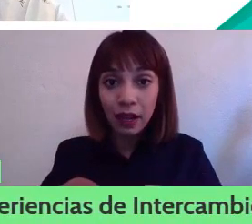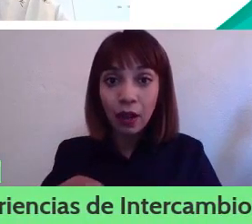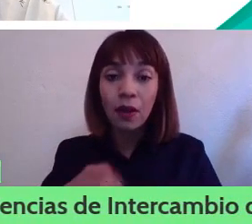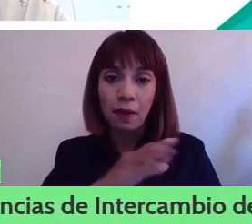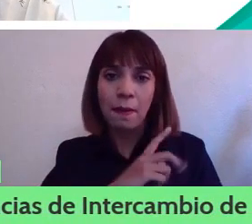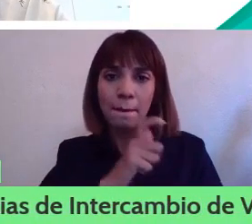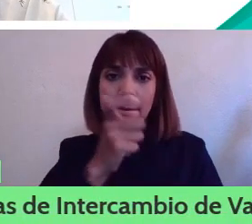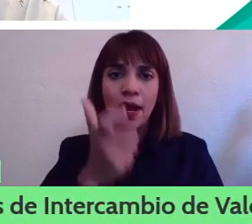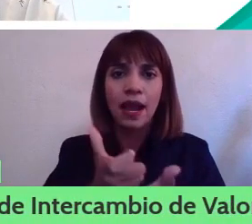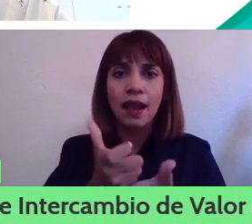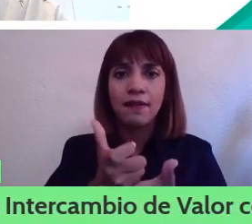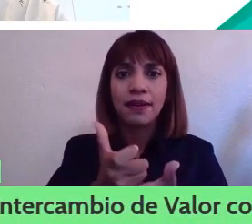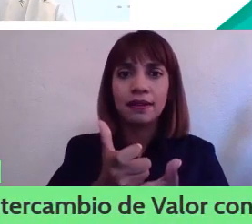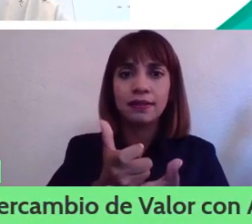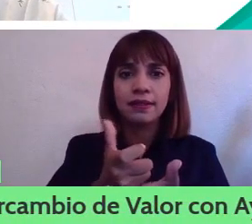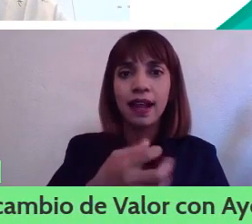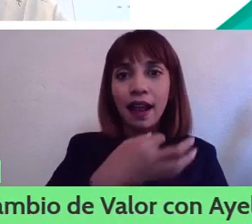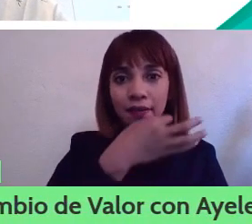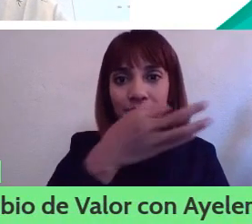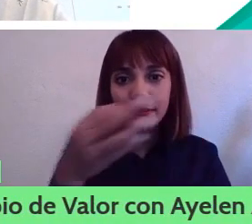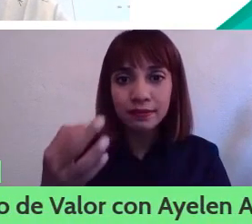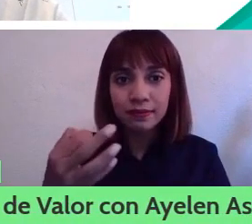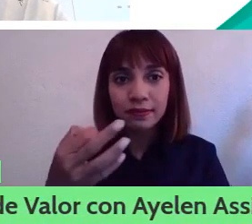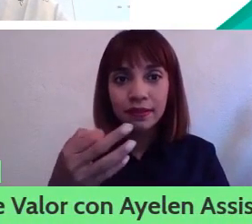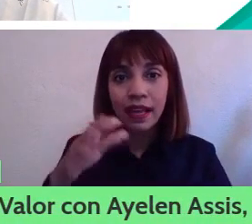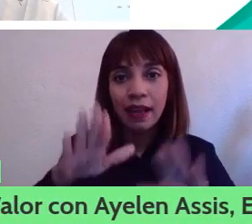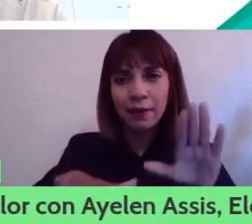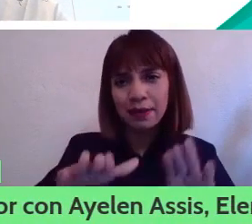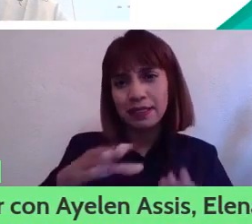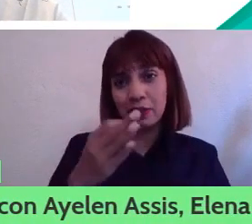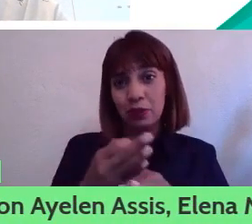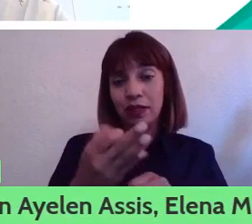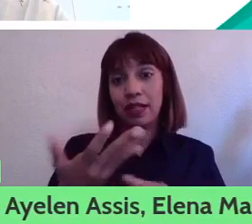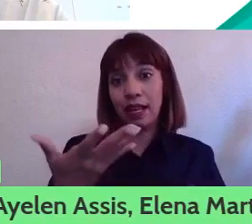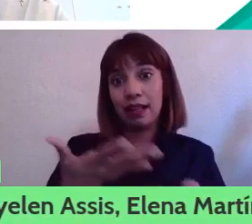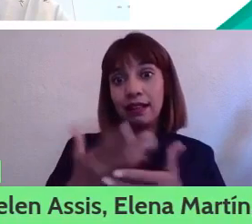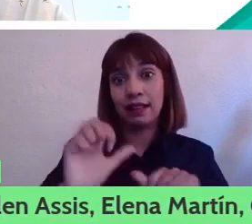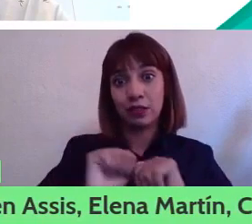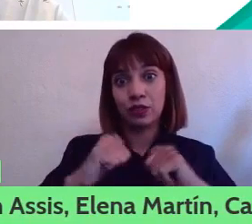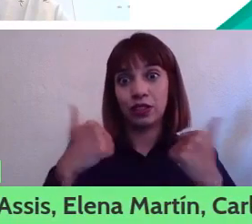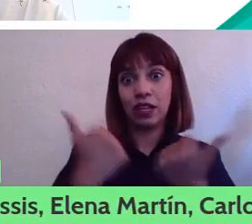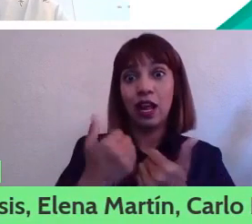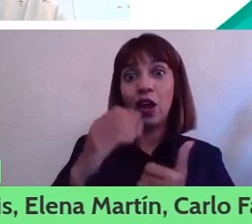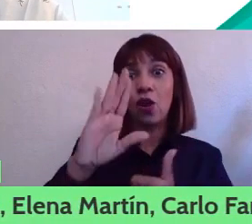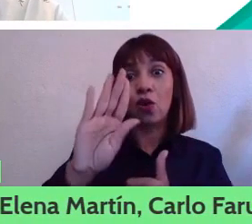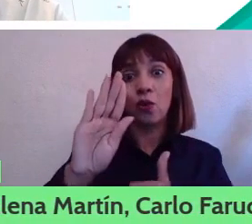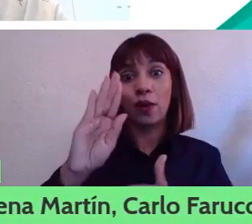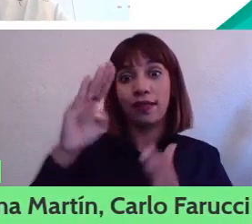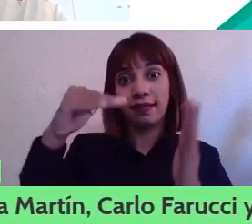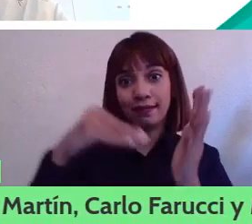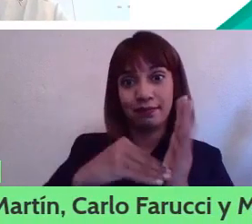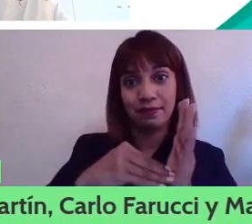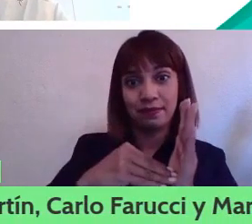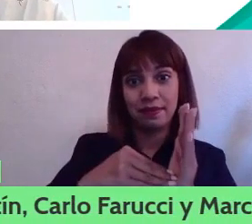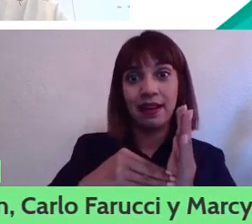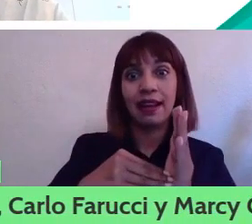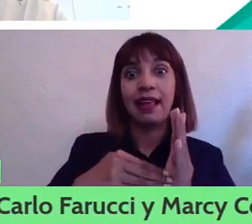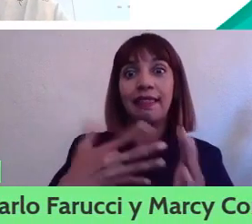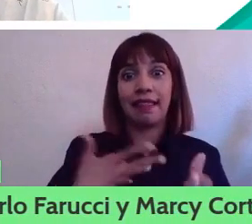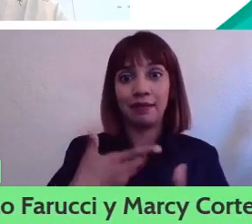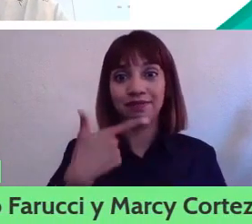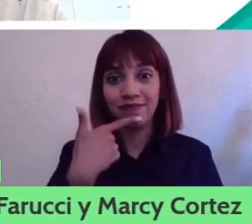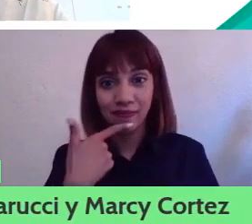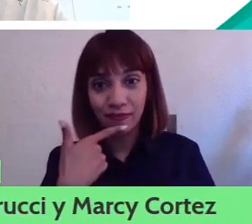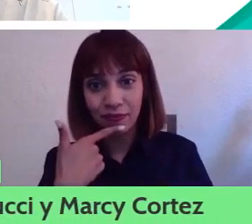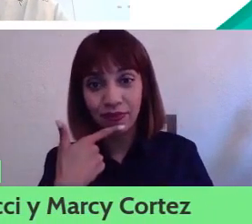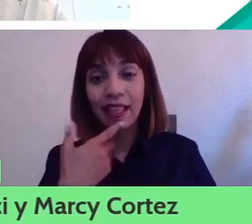una base de datos de más de 150.000 organizaciones ahora mismo. Unas casi 90.000 están en inglés y muchas de ellas están